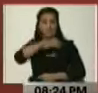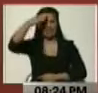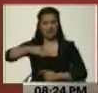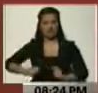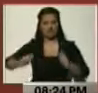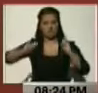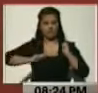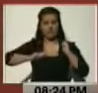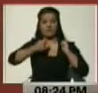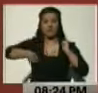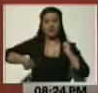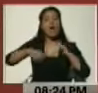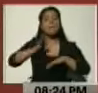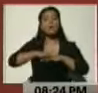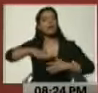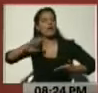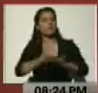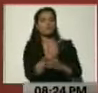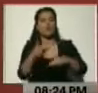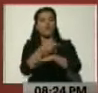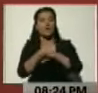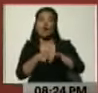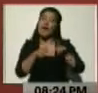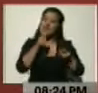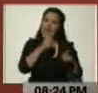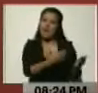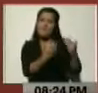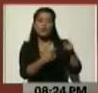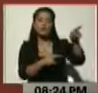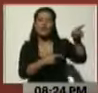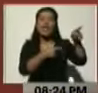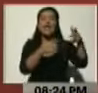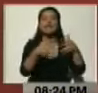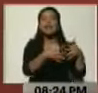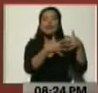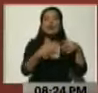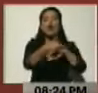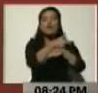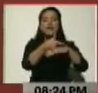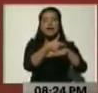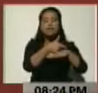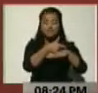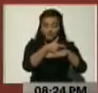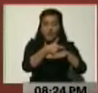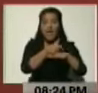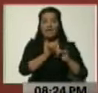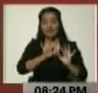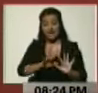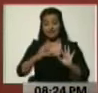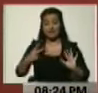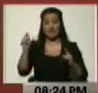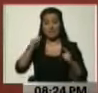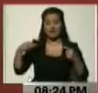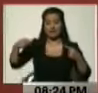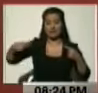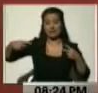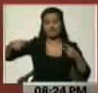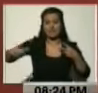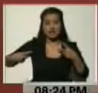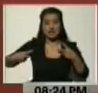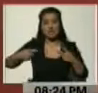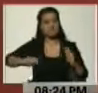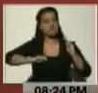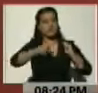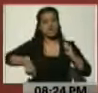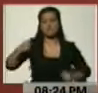con la complicidad y financiamiento del gobierno estadounidense a través de la CIA. Durante los 17 meses que estuvo en la presidencia, decenas de miles de